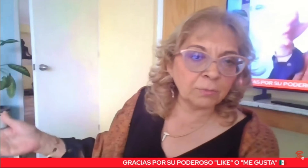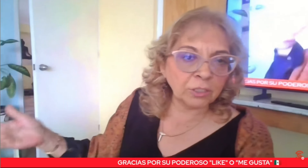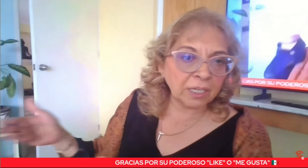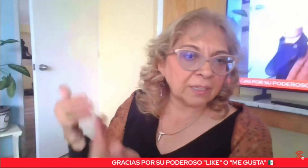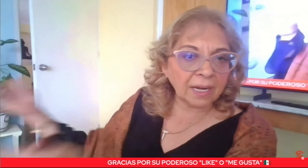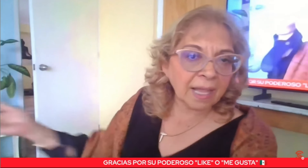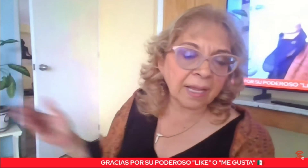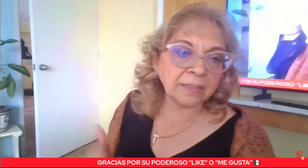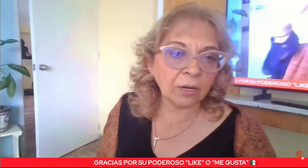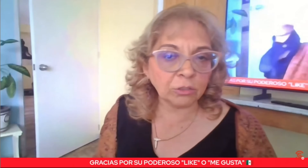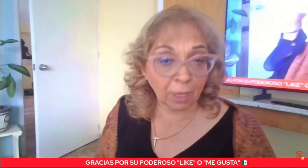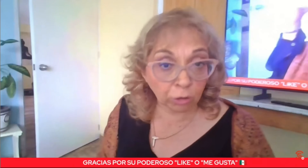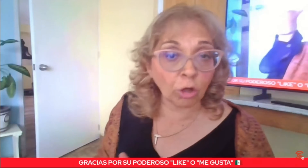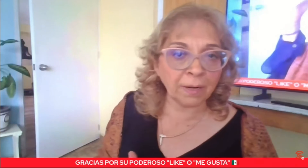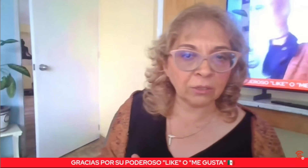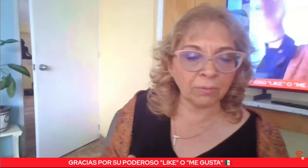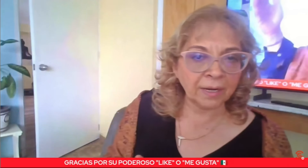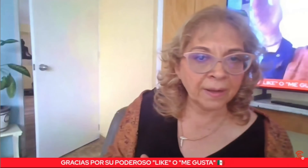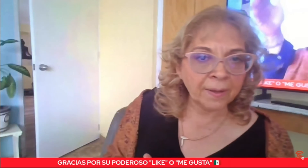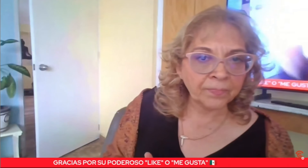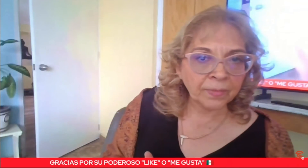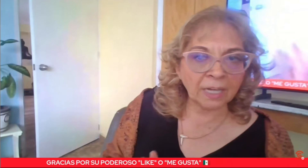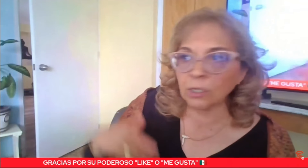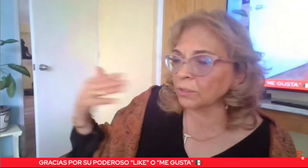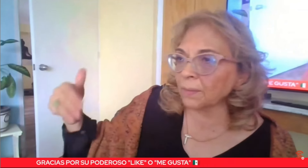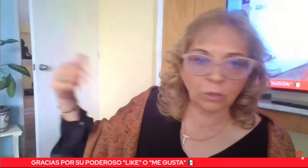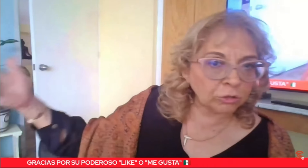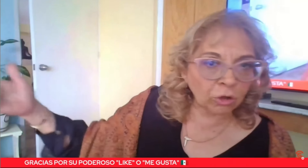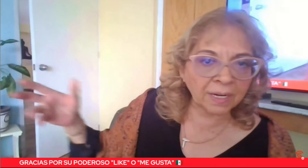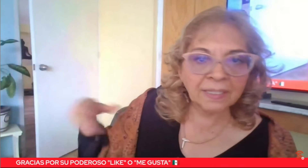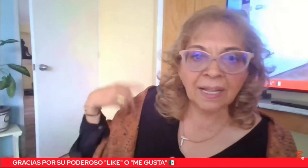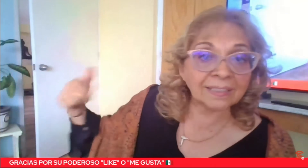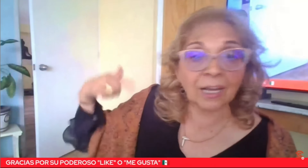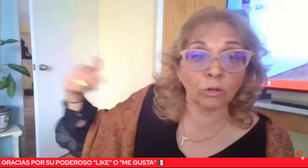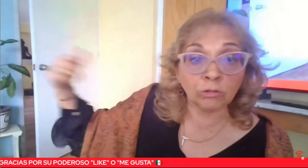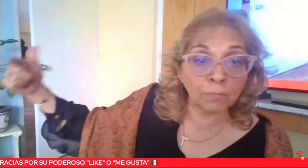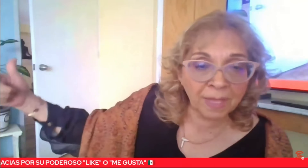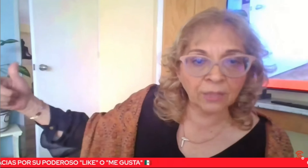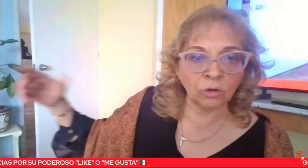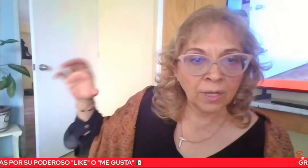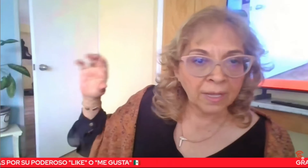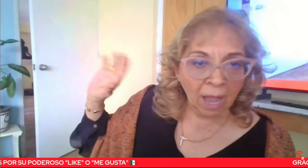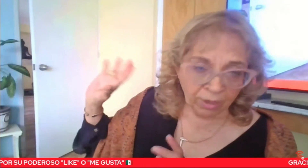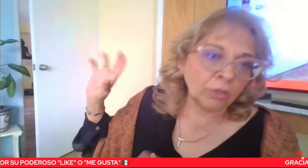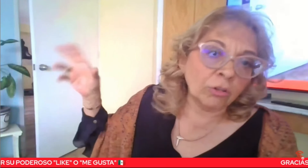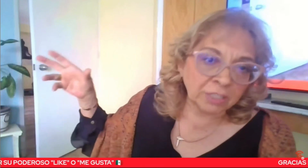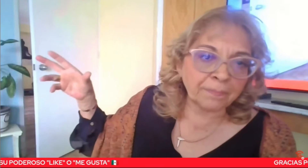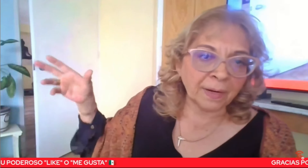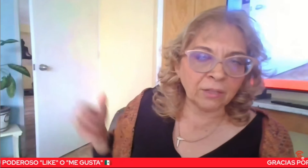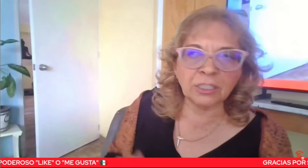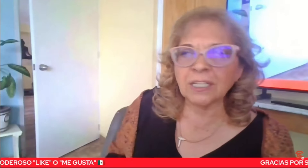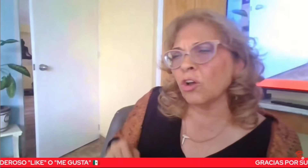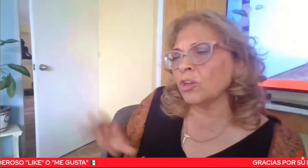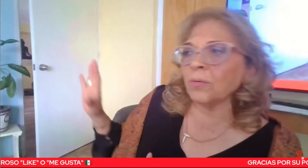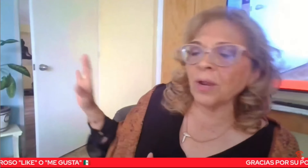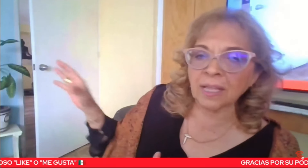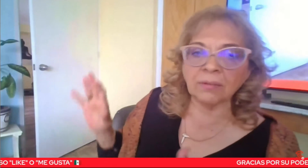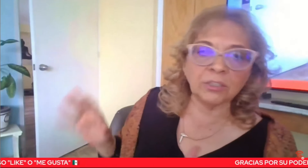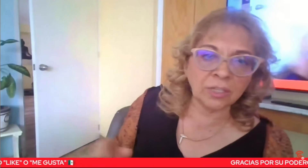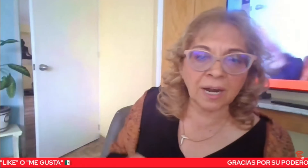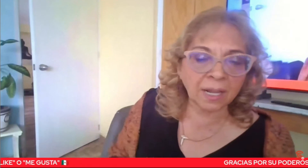medios digitales la gente los ve, los jóvenes lo ven? El 50% de los jóvenes están consumiendo, aunque no lo sepan, ellos dicen, no, yo no